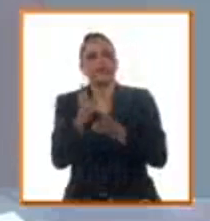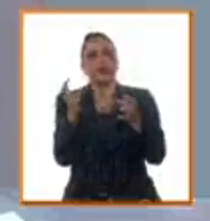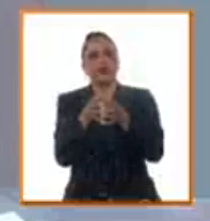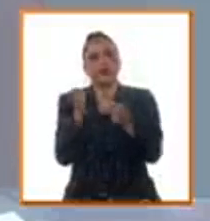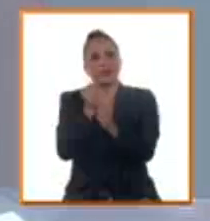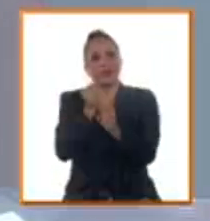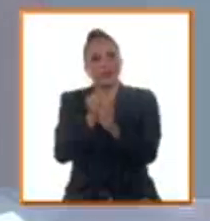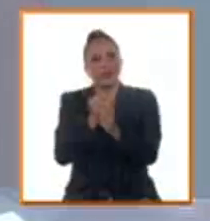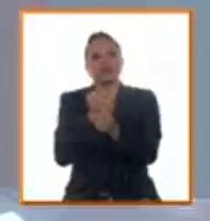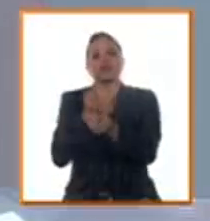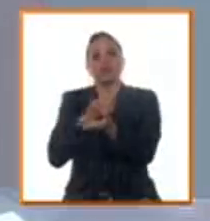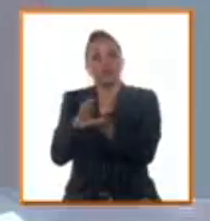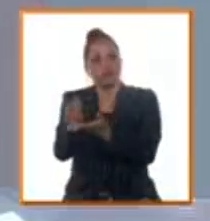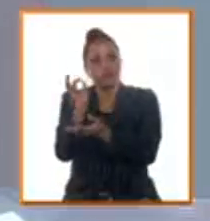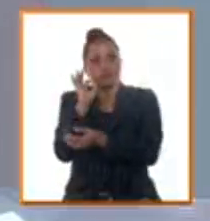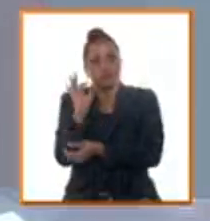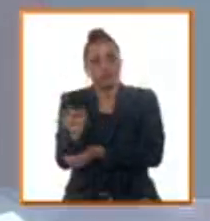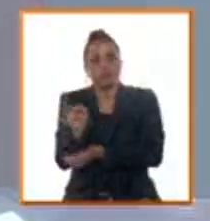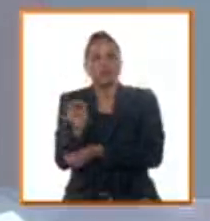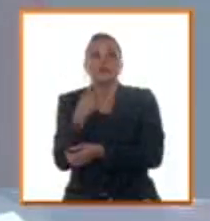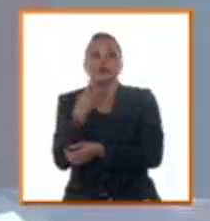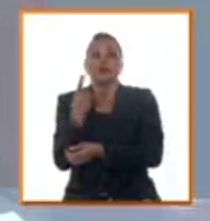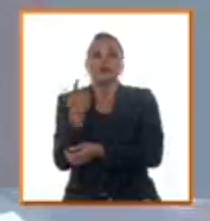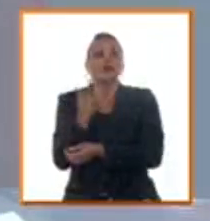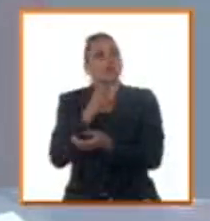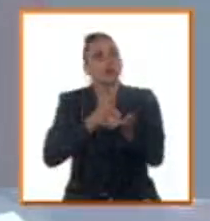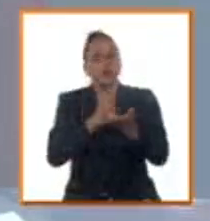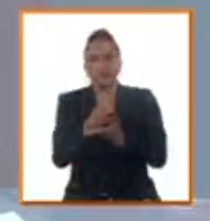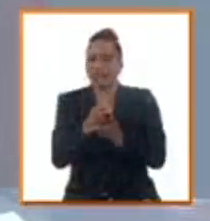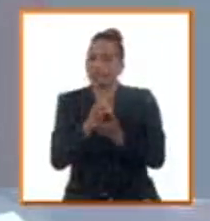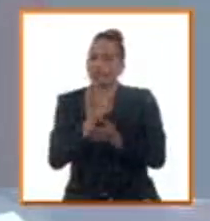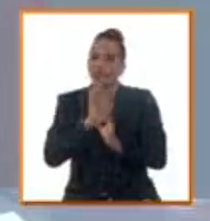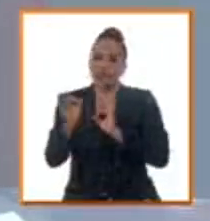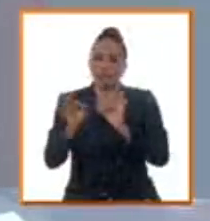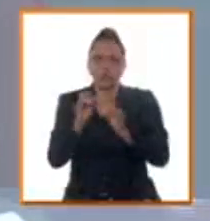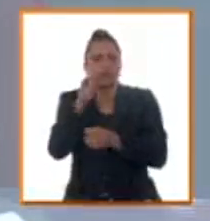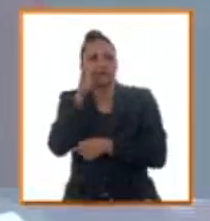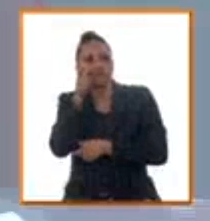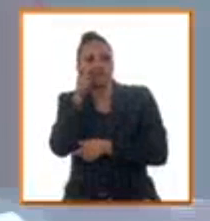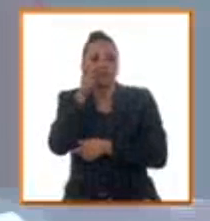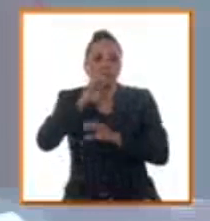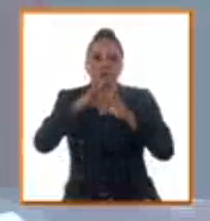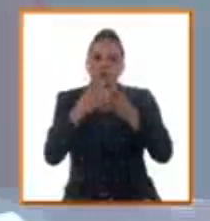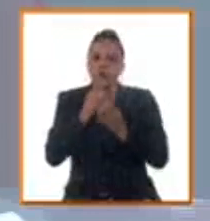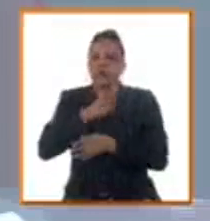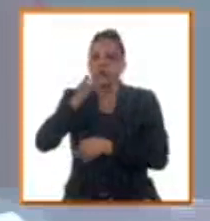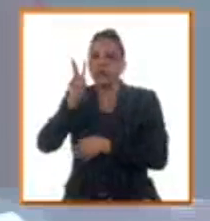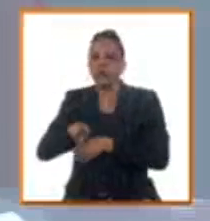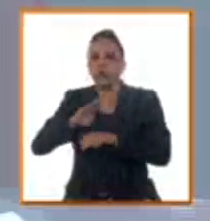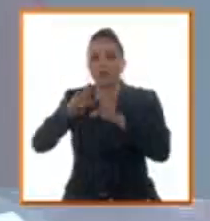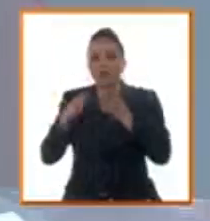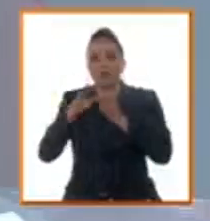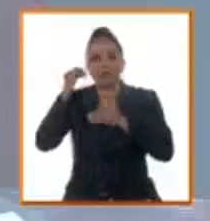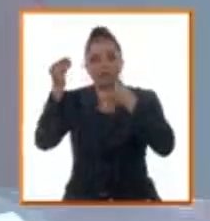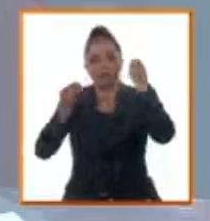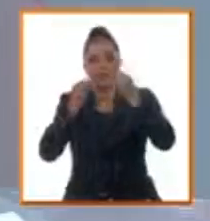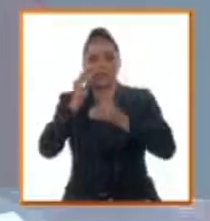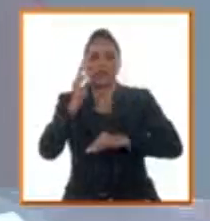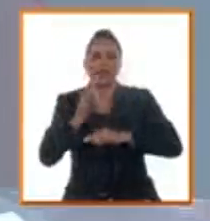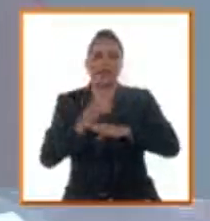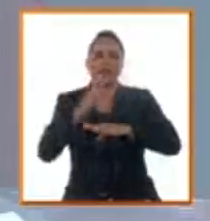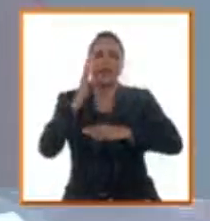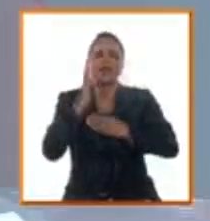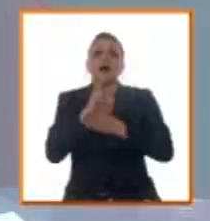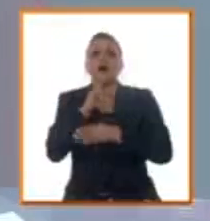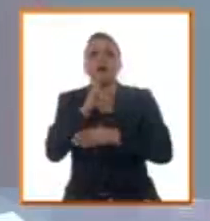trabajo a partir de los pronósticos del Instituto de Meteorología y continuamos haciendo las evaluaciones de los diagnósticos de los posibles llenados. Es